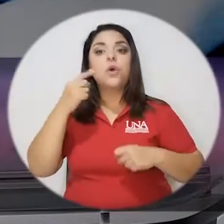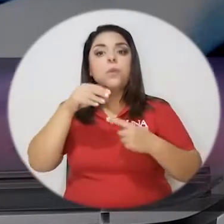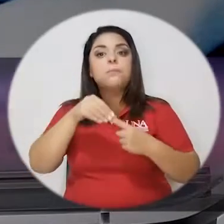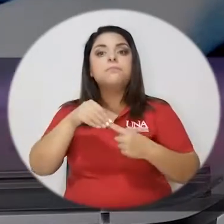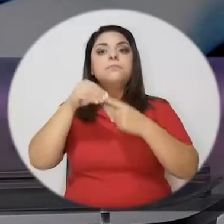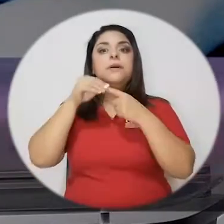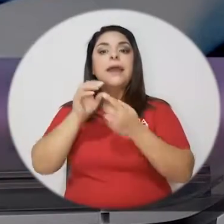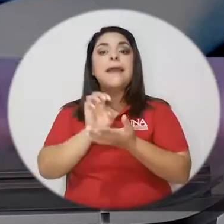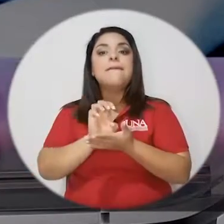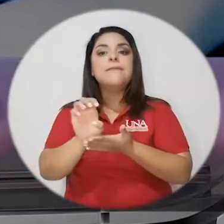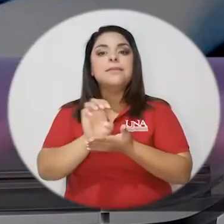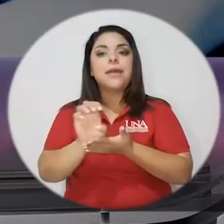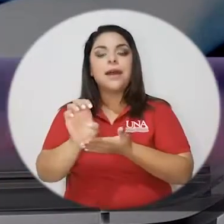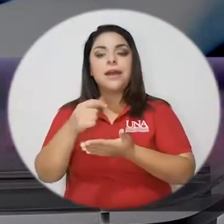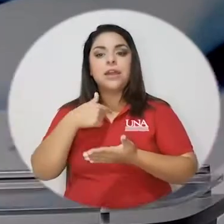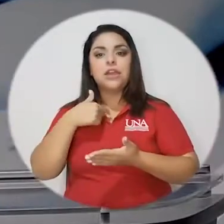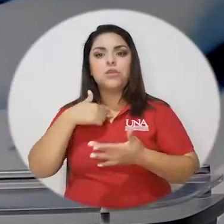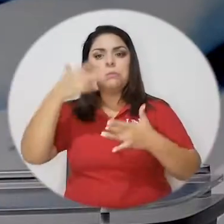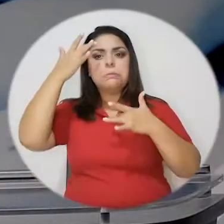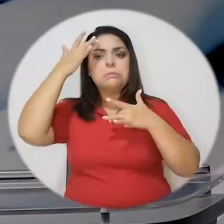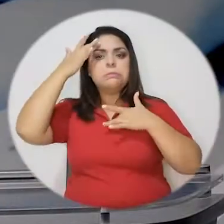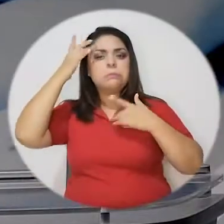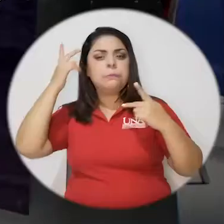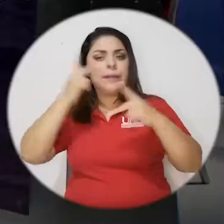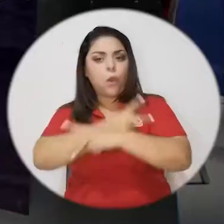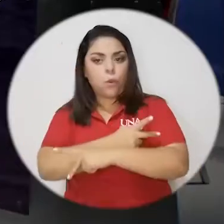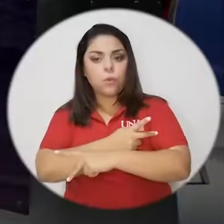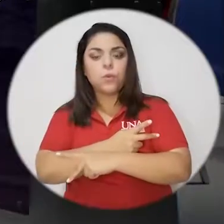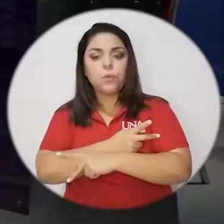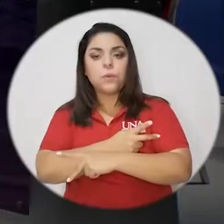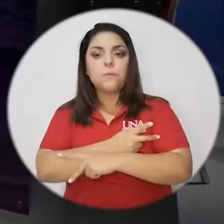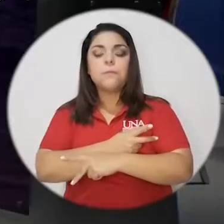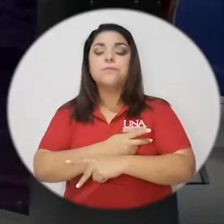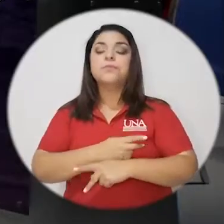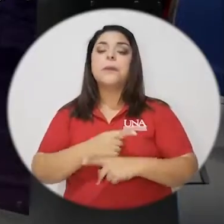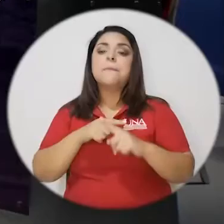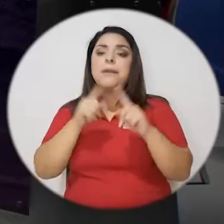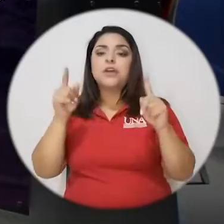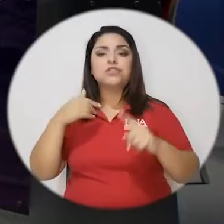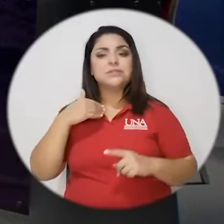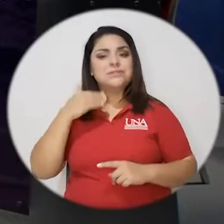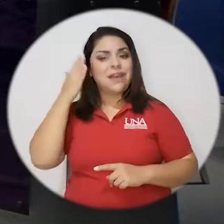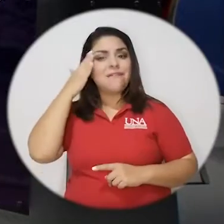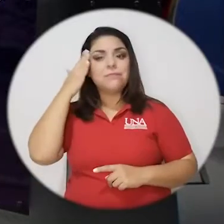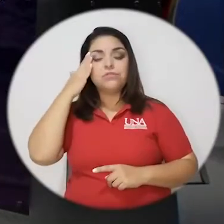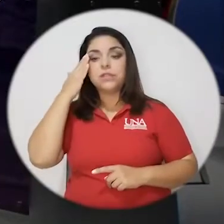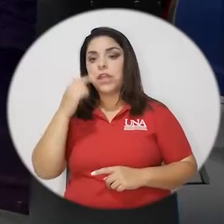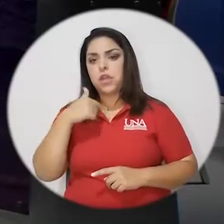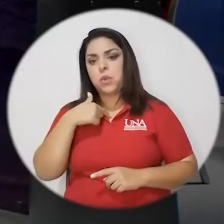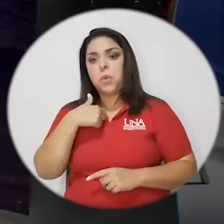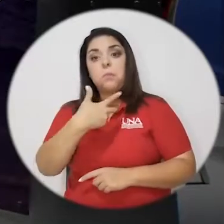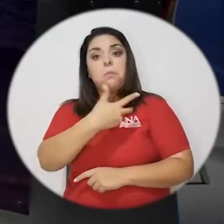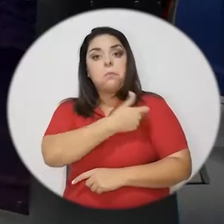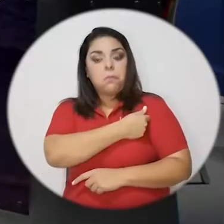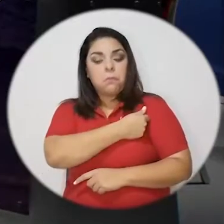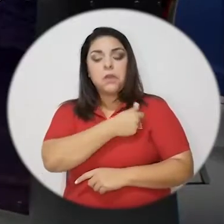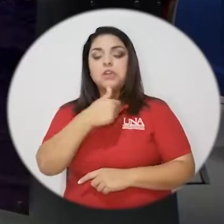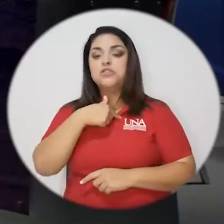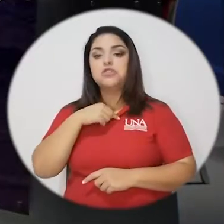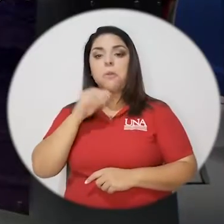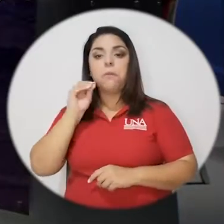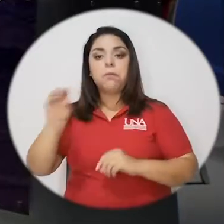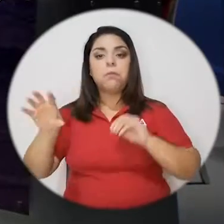ser infectante, sino principalmente sobre la enfermedad. Bueno, se ha visto que la capacidad de infectar a otros no es tan alta,